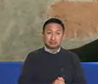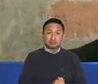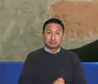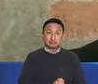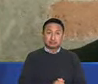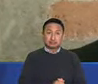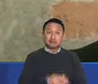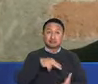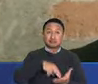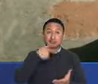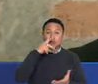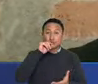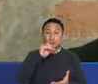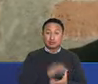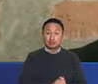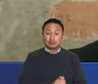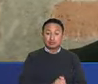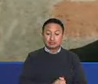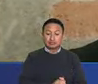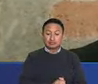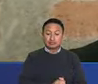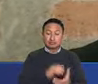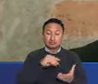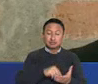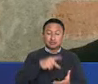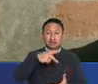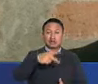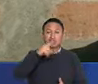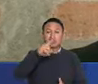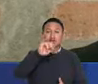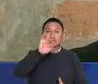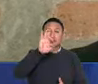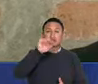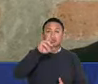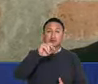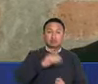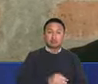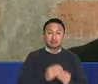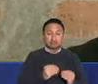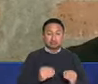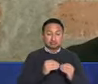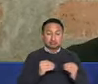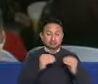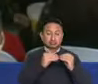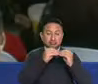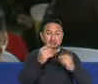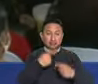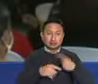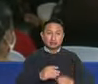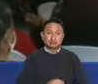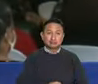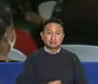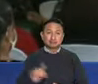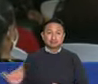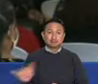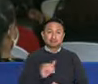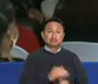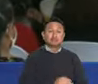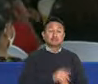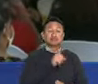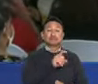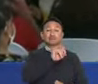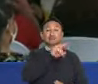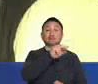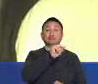papi pollo y los pistillos también, y así estoy saliendo poco a poco. Situación similar vivió